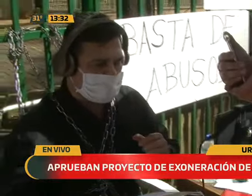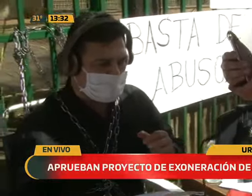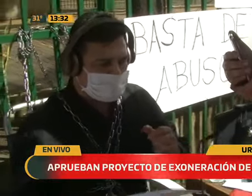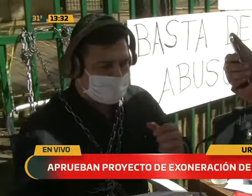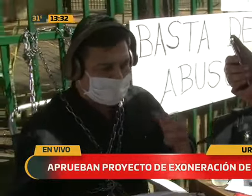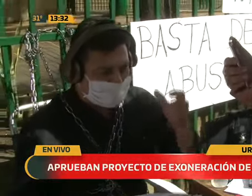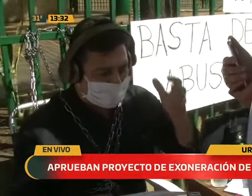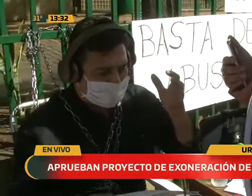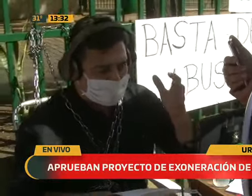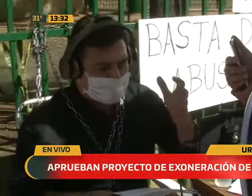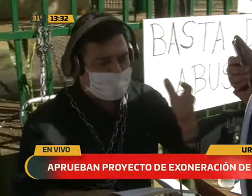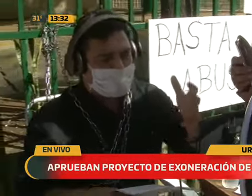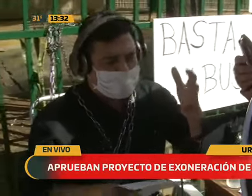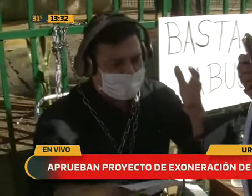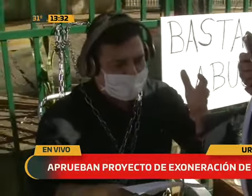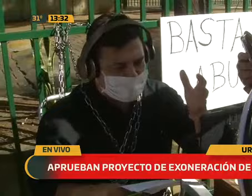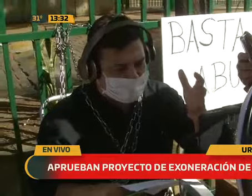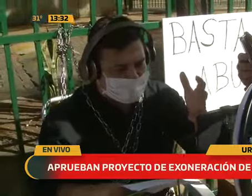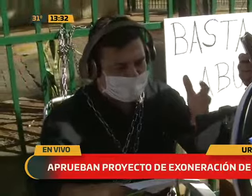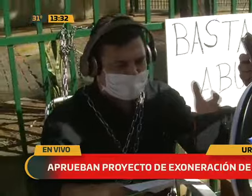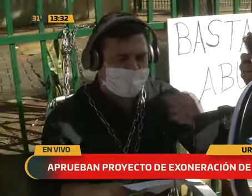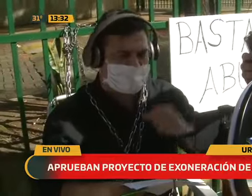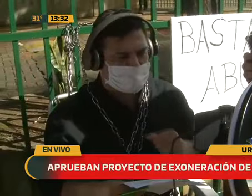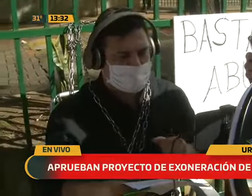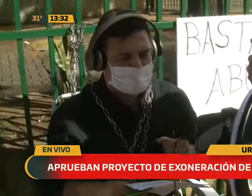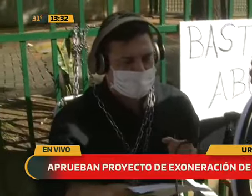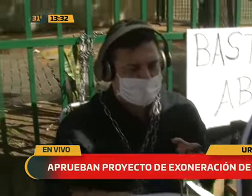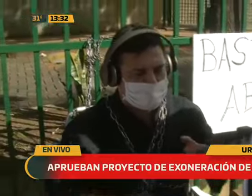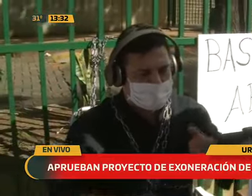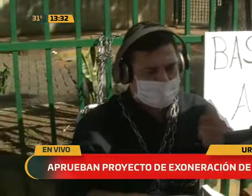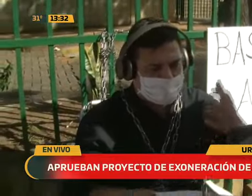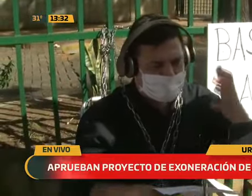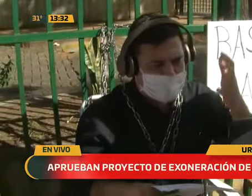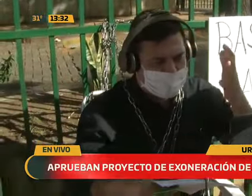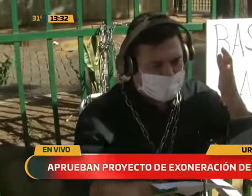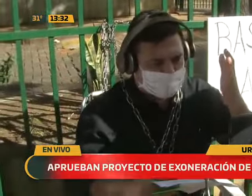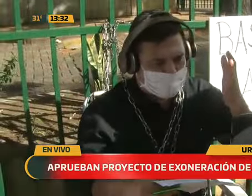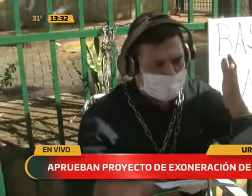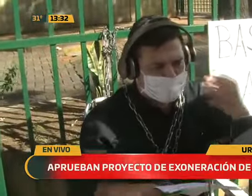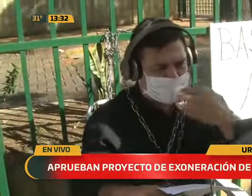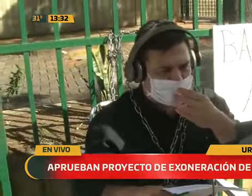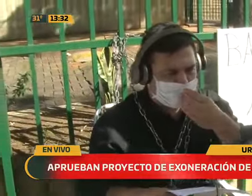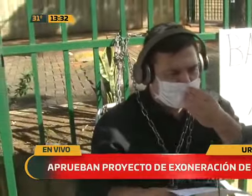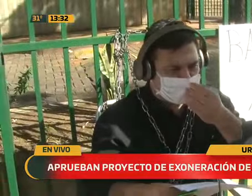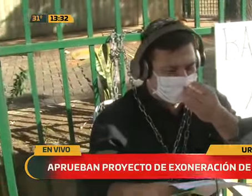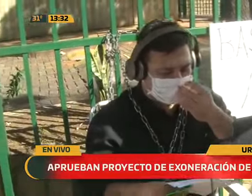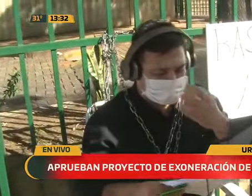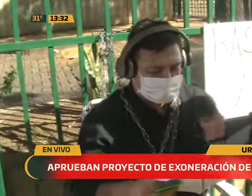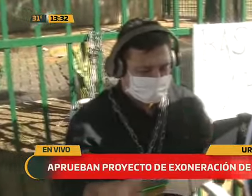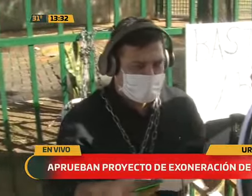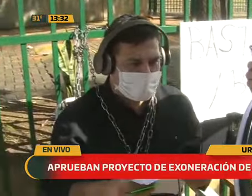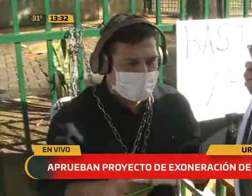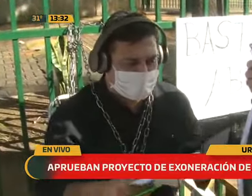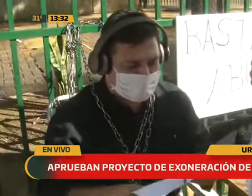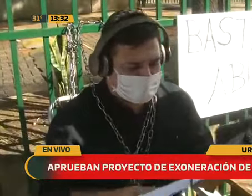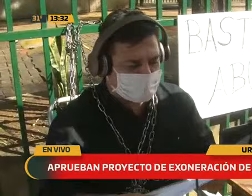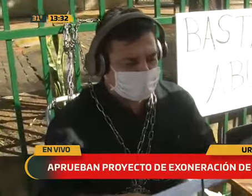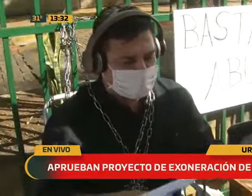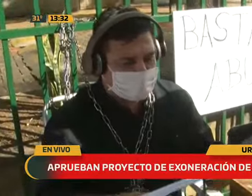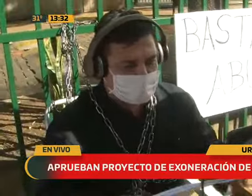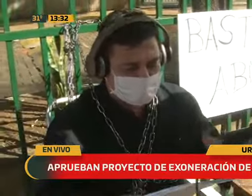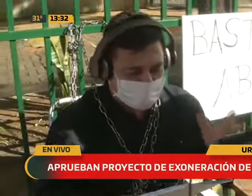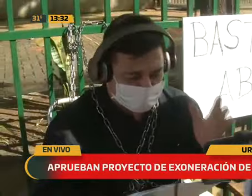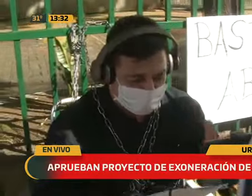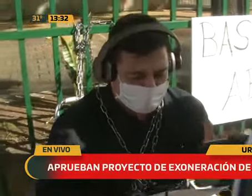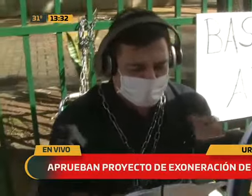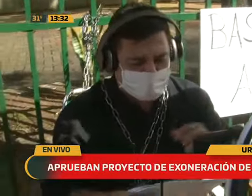Exactamente, y no olvidemos que aquí no solamente hablamos de ANDE, hablamos también de ESAP. Exacto. Eso hay que tener mucho en